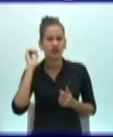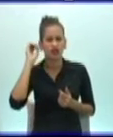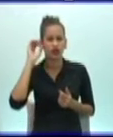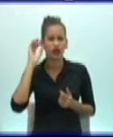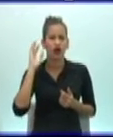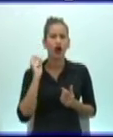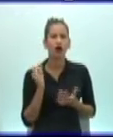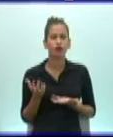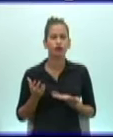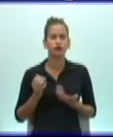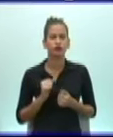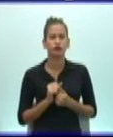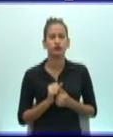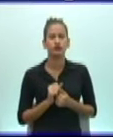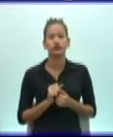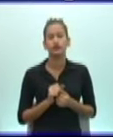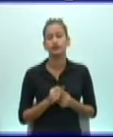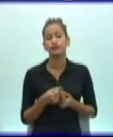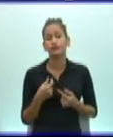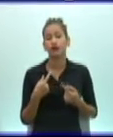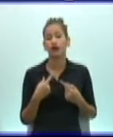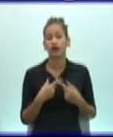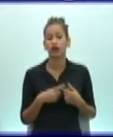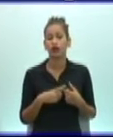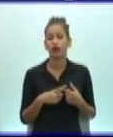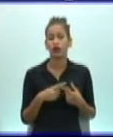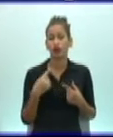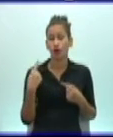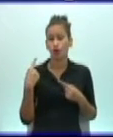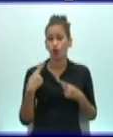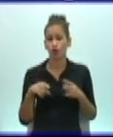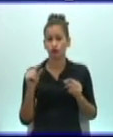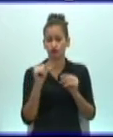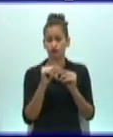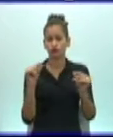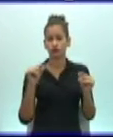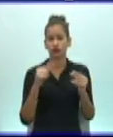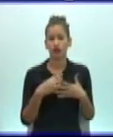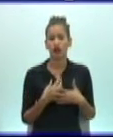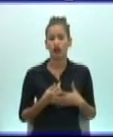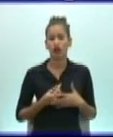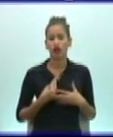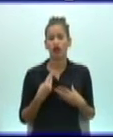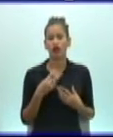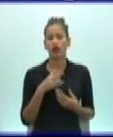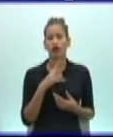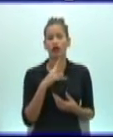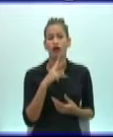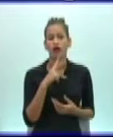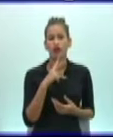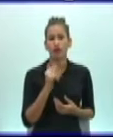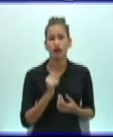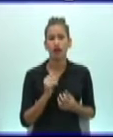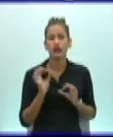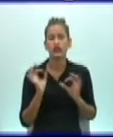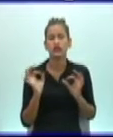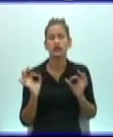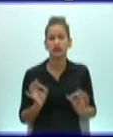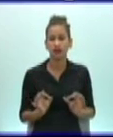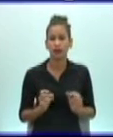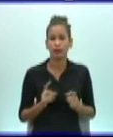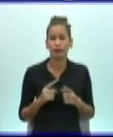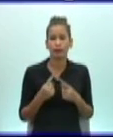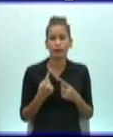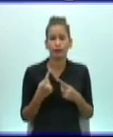el agua. Agua reconocida es ese elemento tan preciado de nuestra naturaleza, y